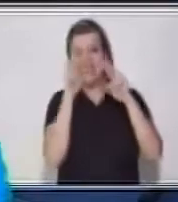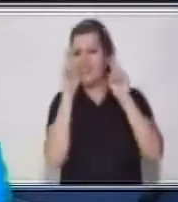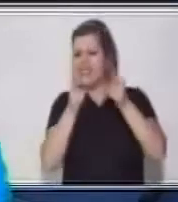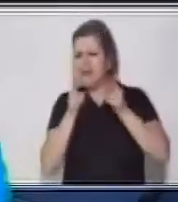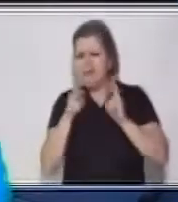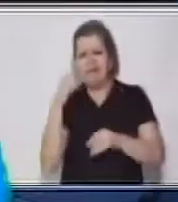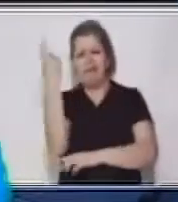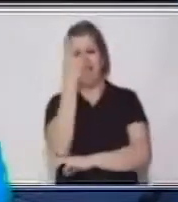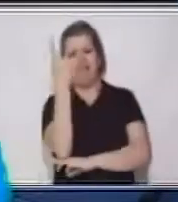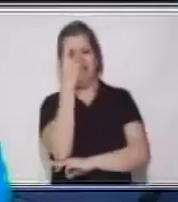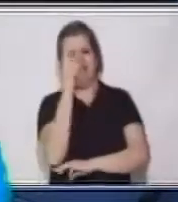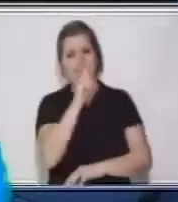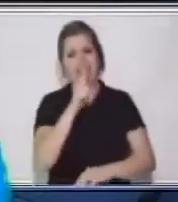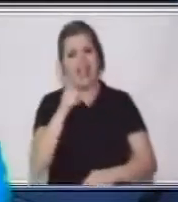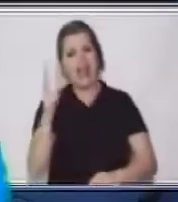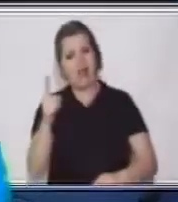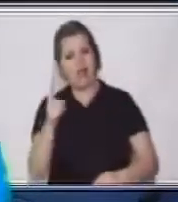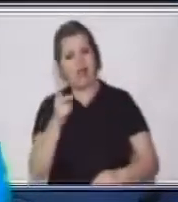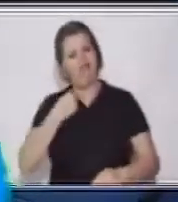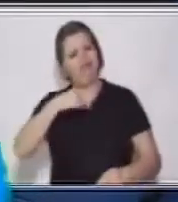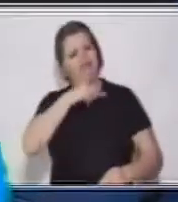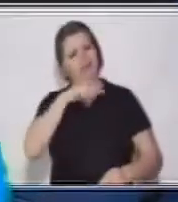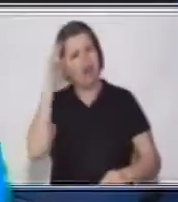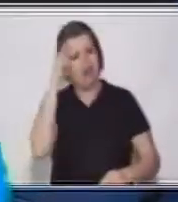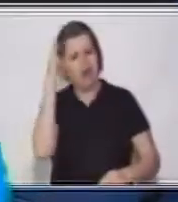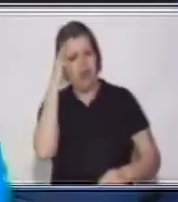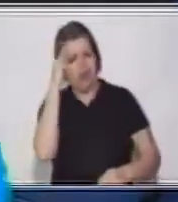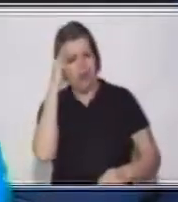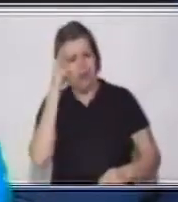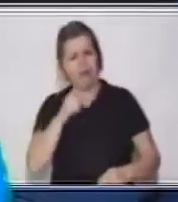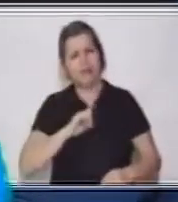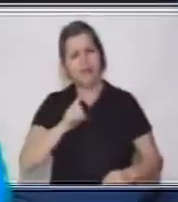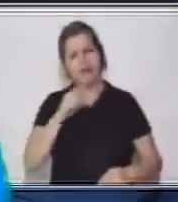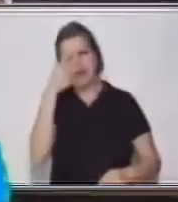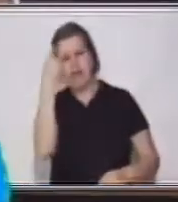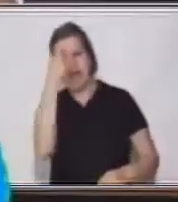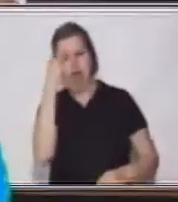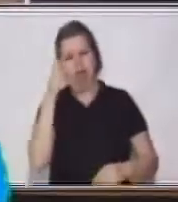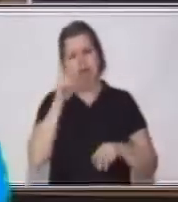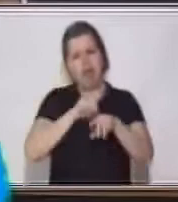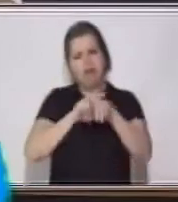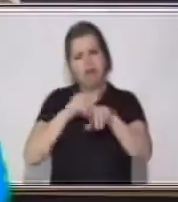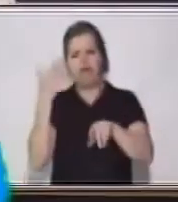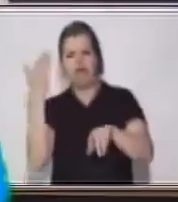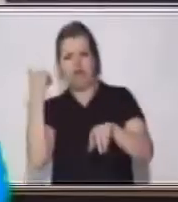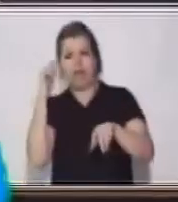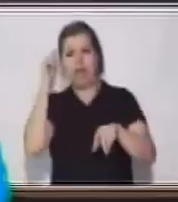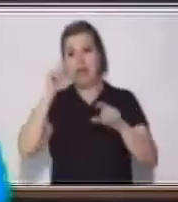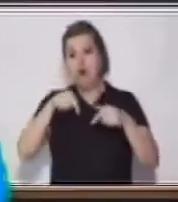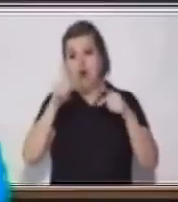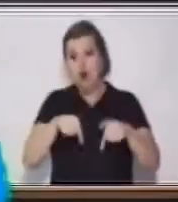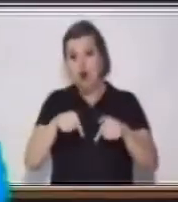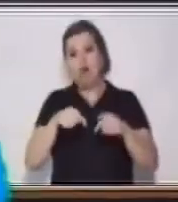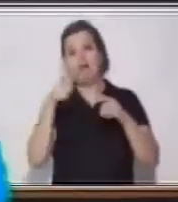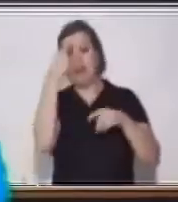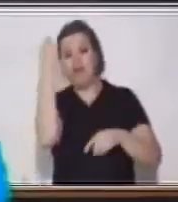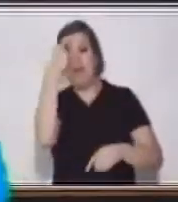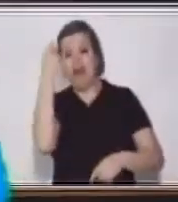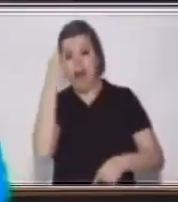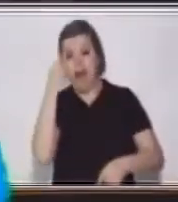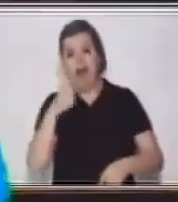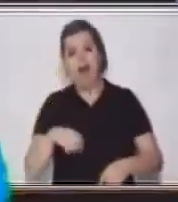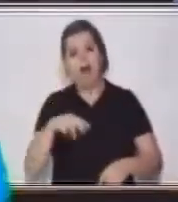es importante que cada uno de nosotros recordemos lo que hemos estado trabajando. En este caso hoy vamos a trabajar sobre